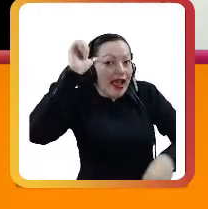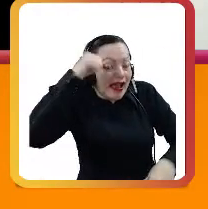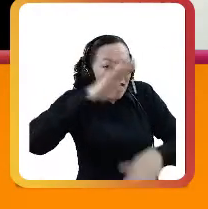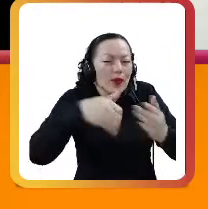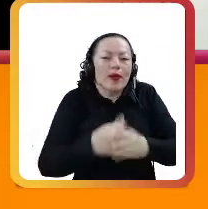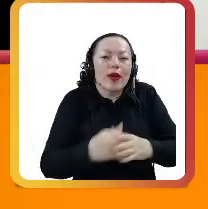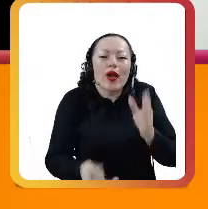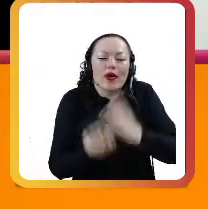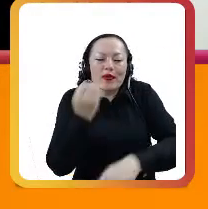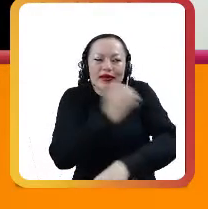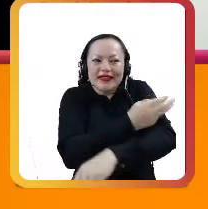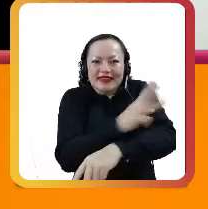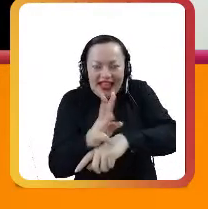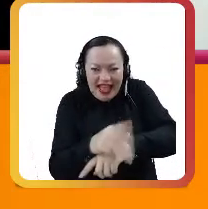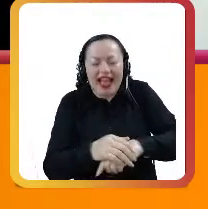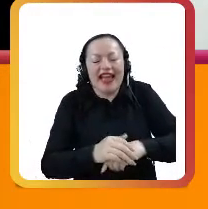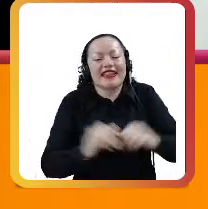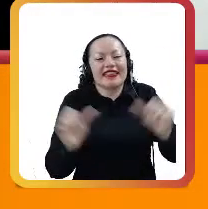de